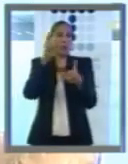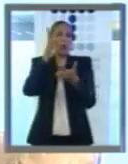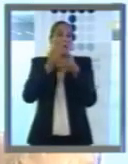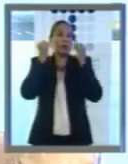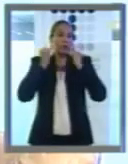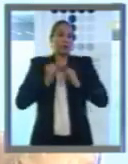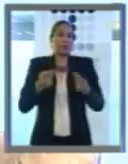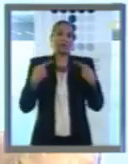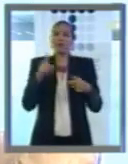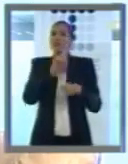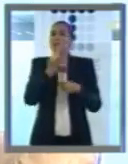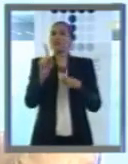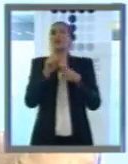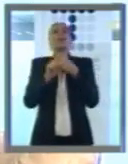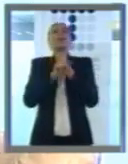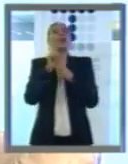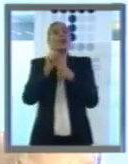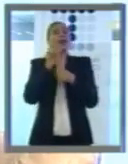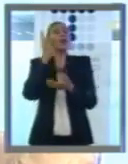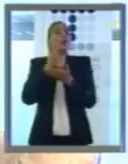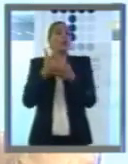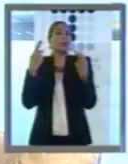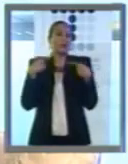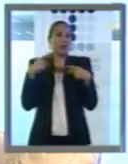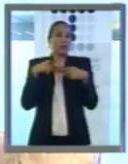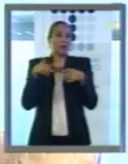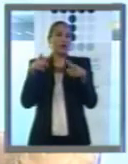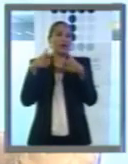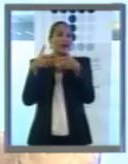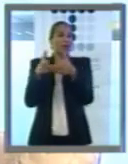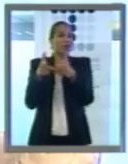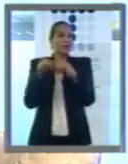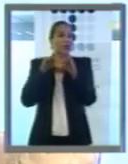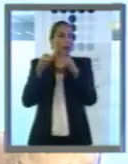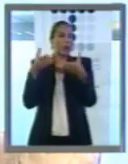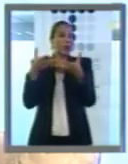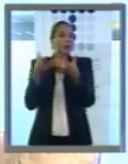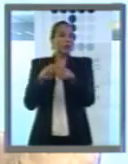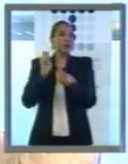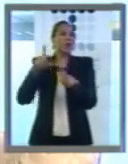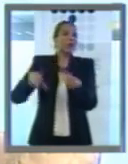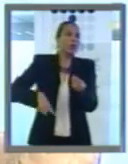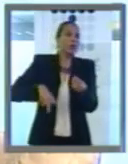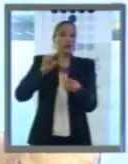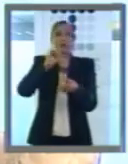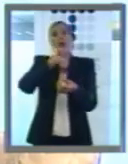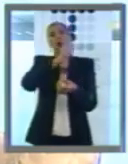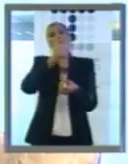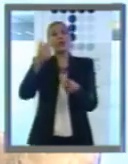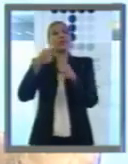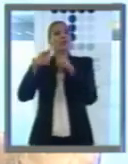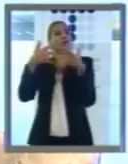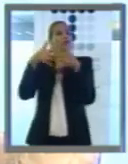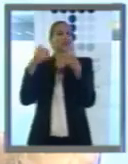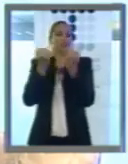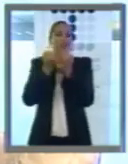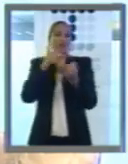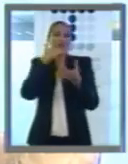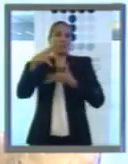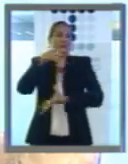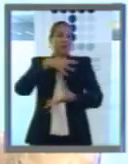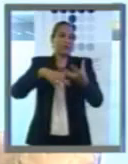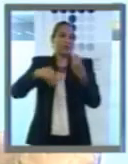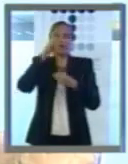solamente un problema de funcionarios públicos, sino que también hay una serie de personas, empresas que también participan en estas redes. Entonces la